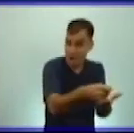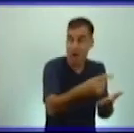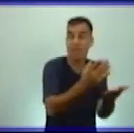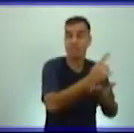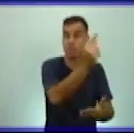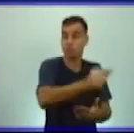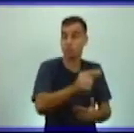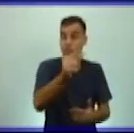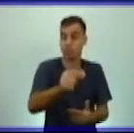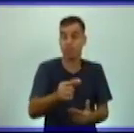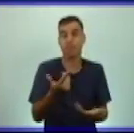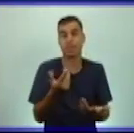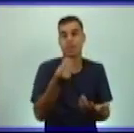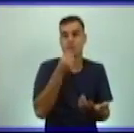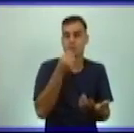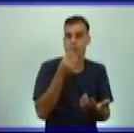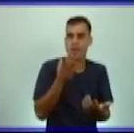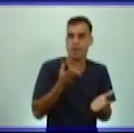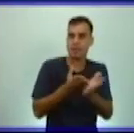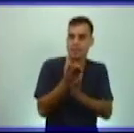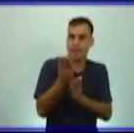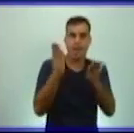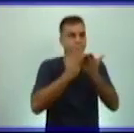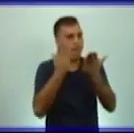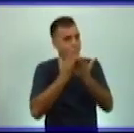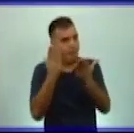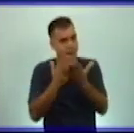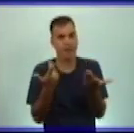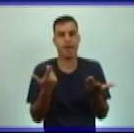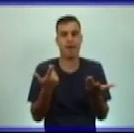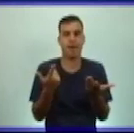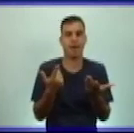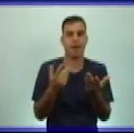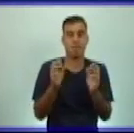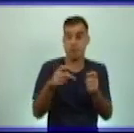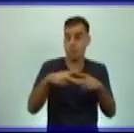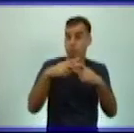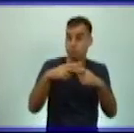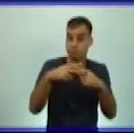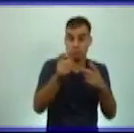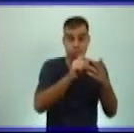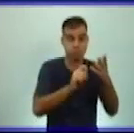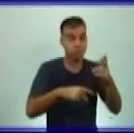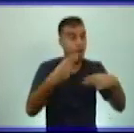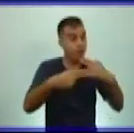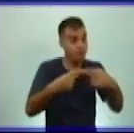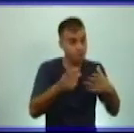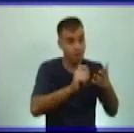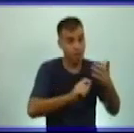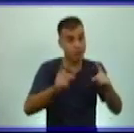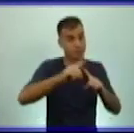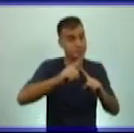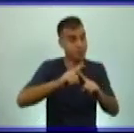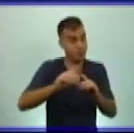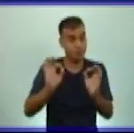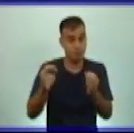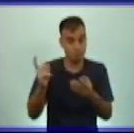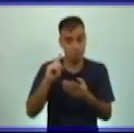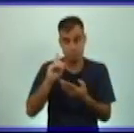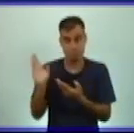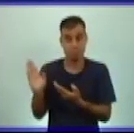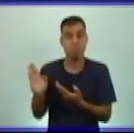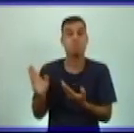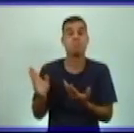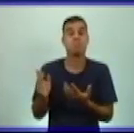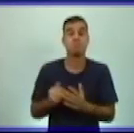estén activos, presentes, resolviendo estas actividades que darían el